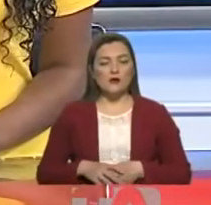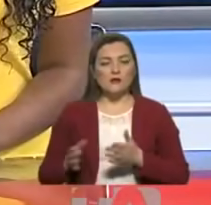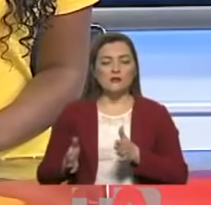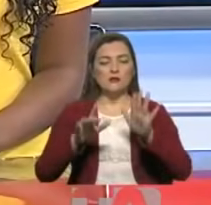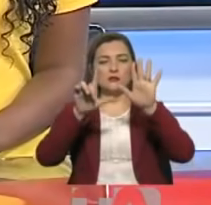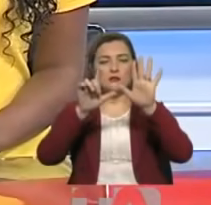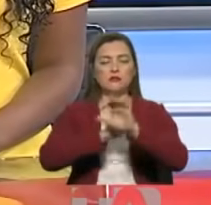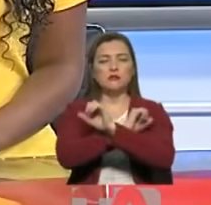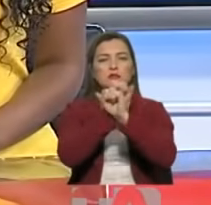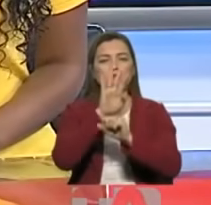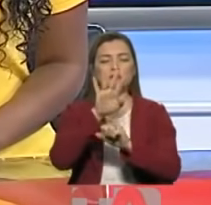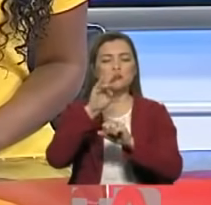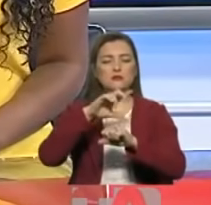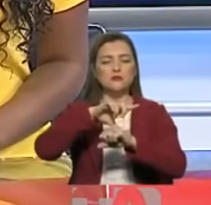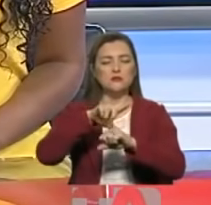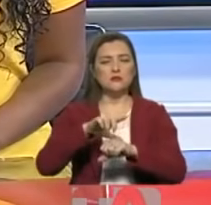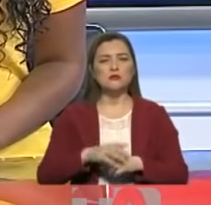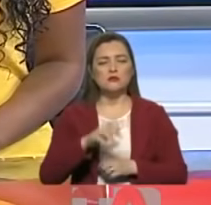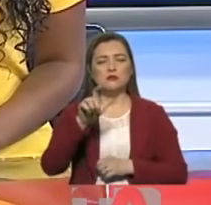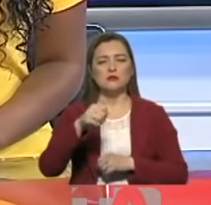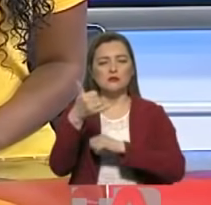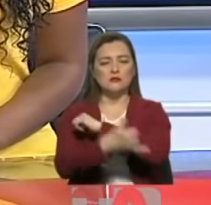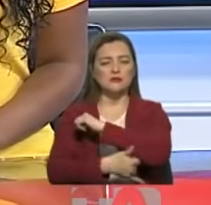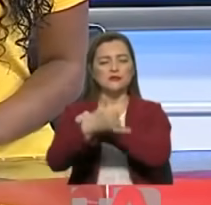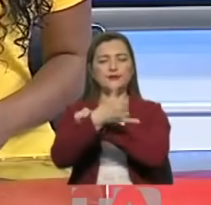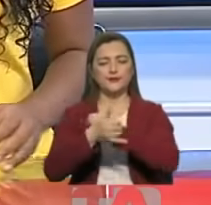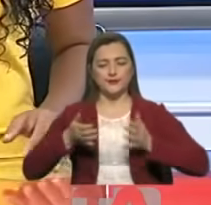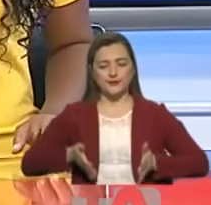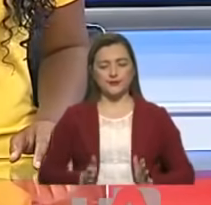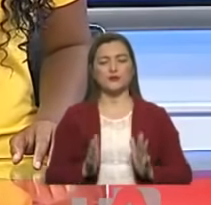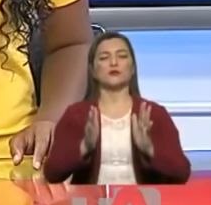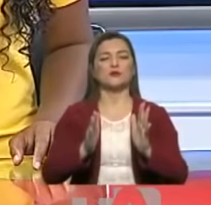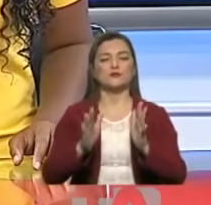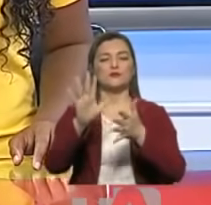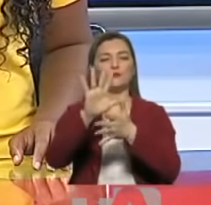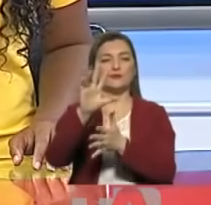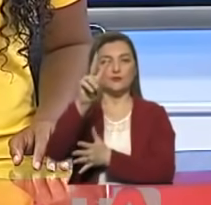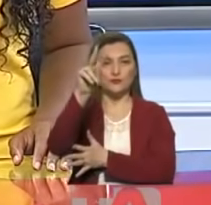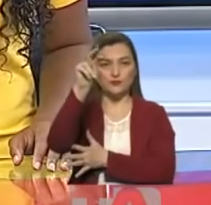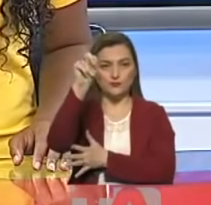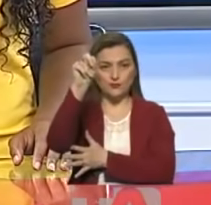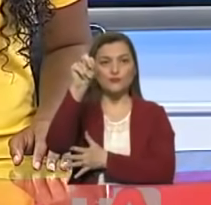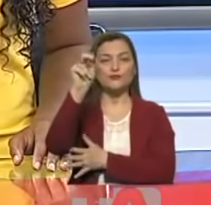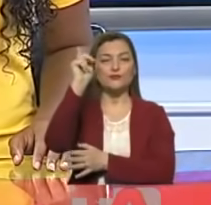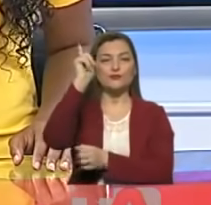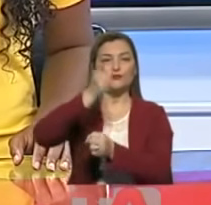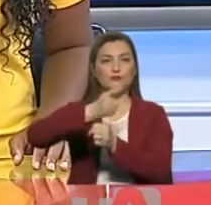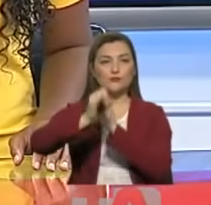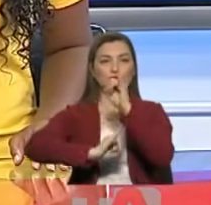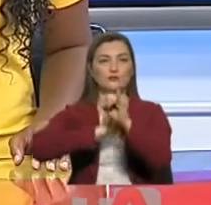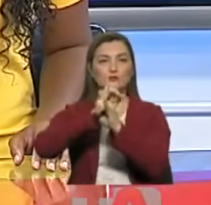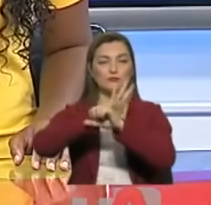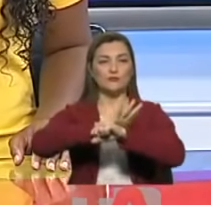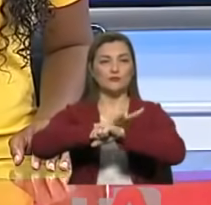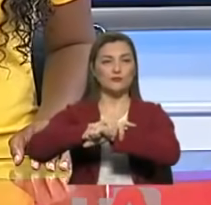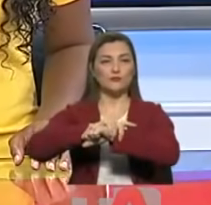Siete de la mañana con 47 minutos. Un extranjero de nacionalidad norteamericana que tenía difusión roja fue detenido en Cuenca el martes por